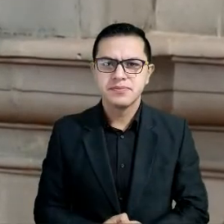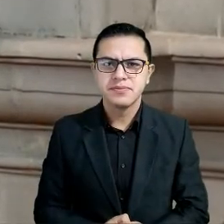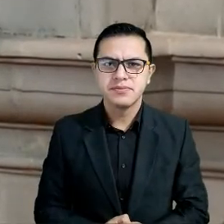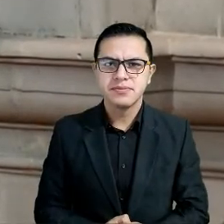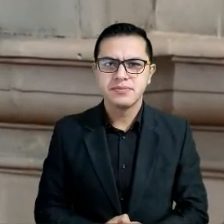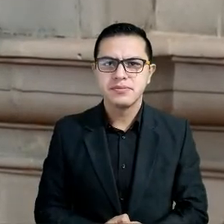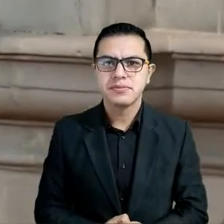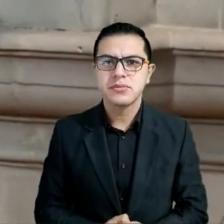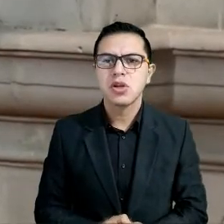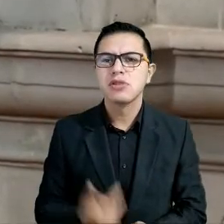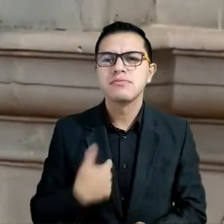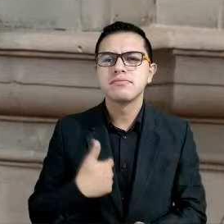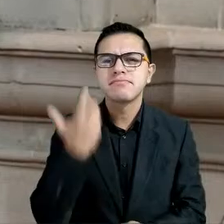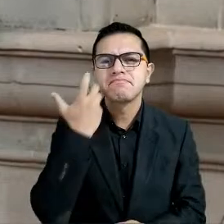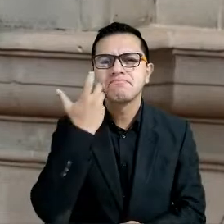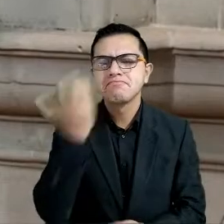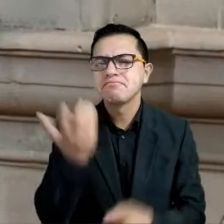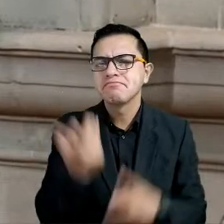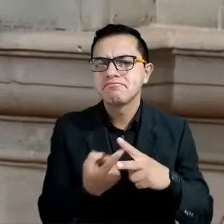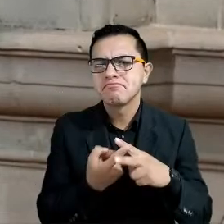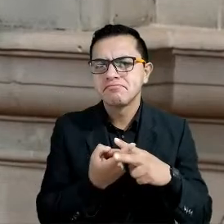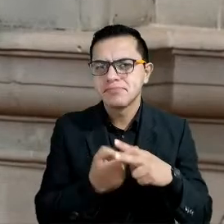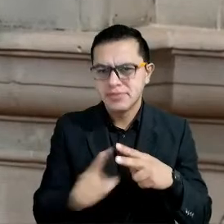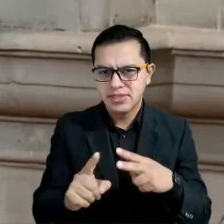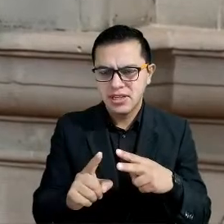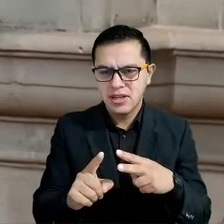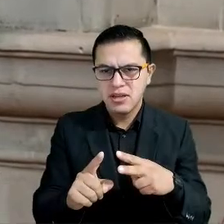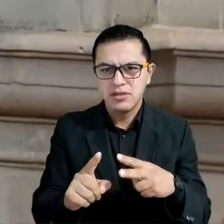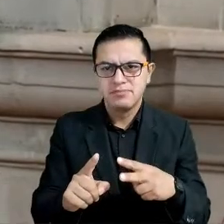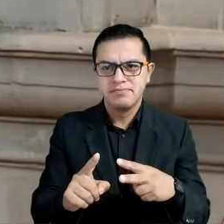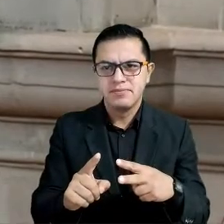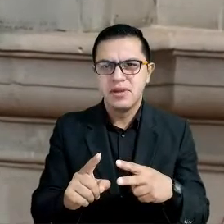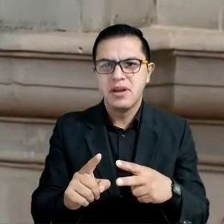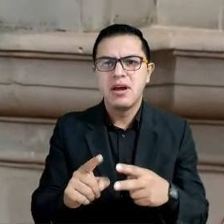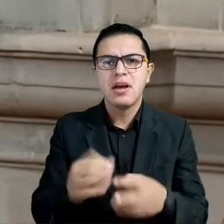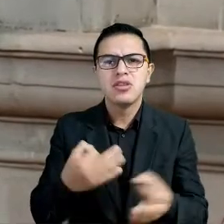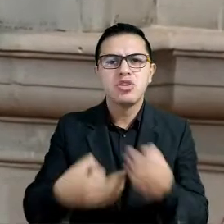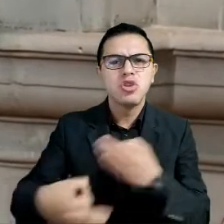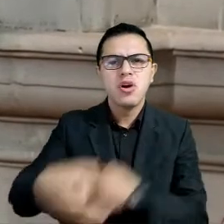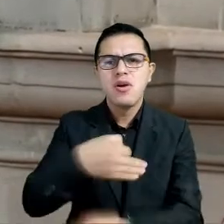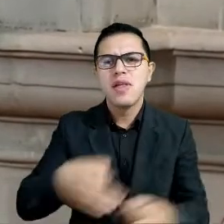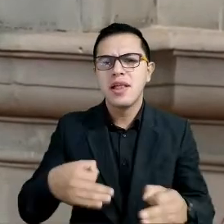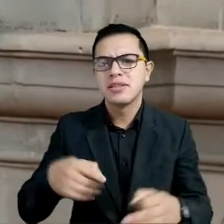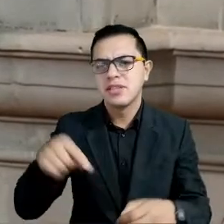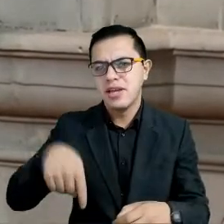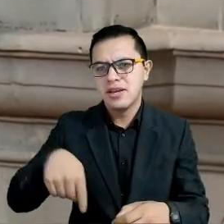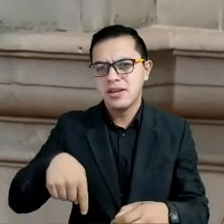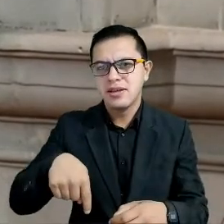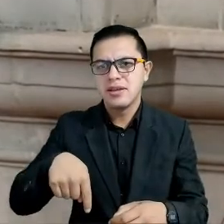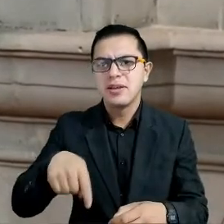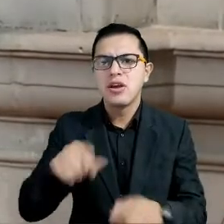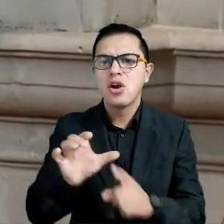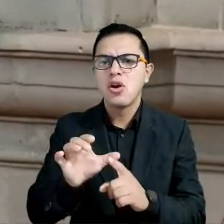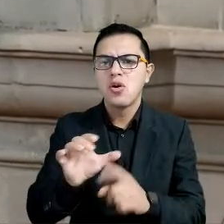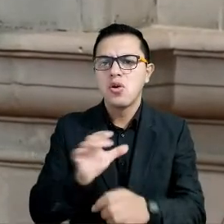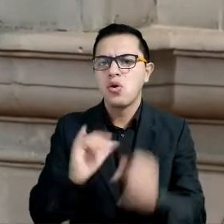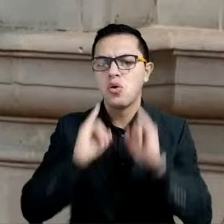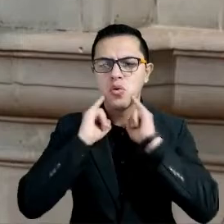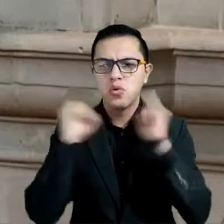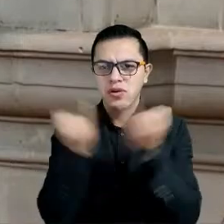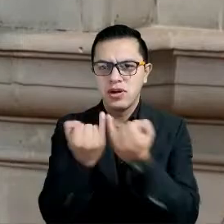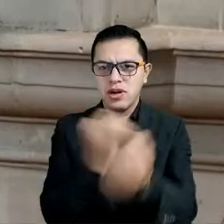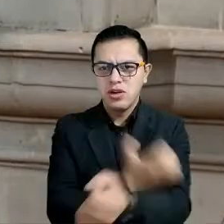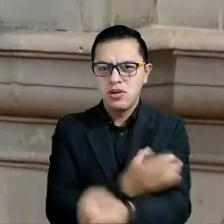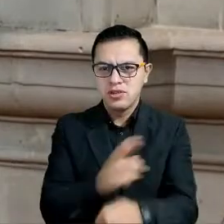Quiero iniciar por agradeciendo a todos los integrantes de la Junta de Coordinación Política y a todas